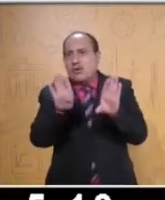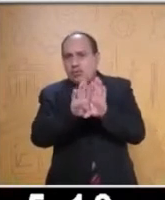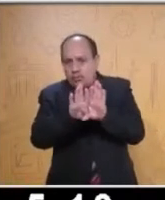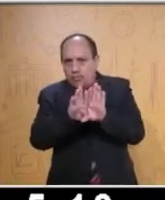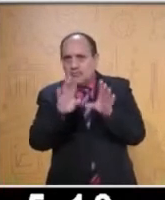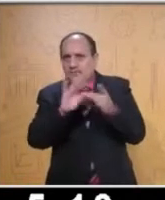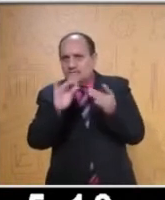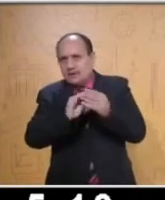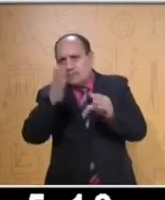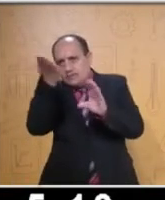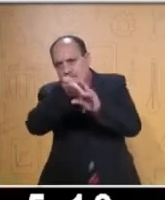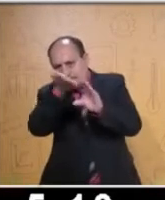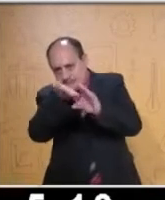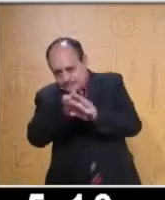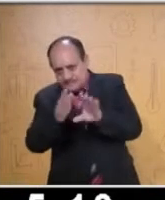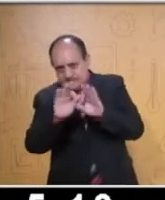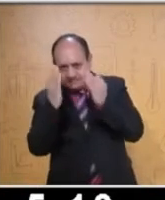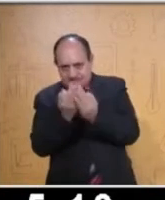tuya.